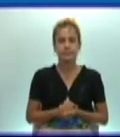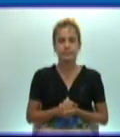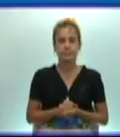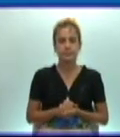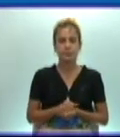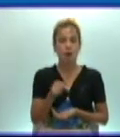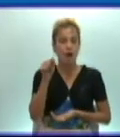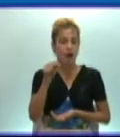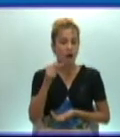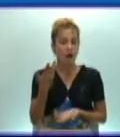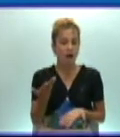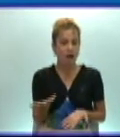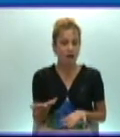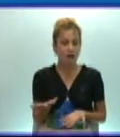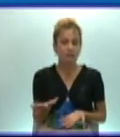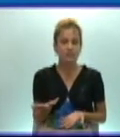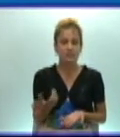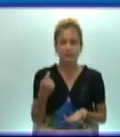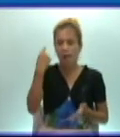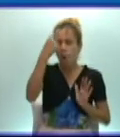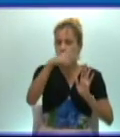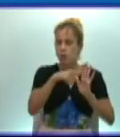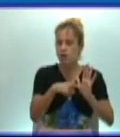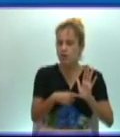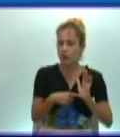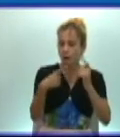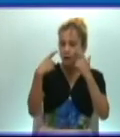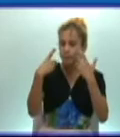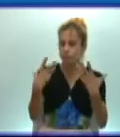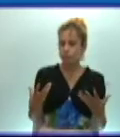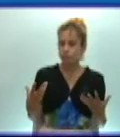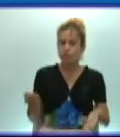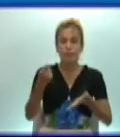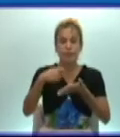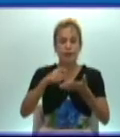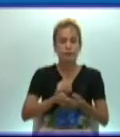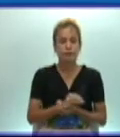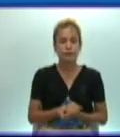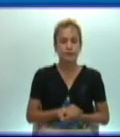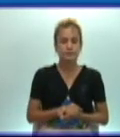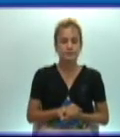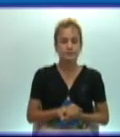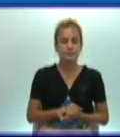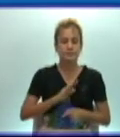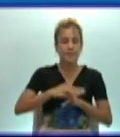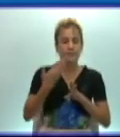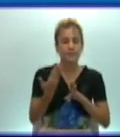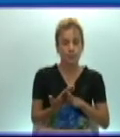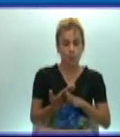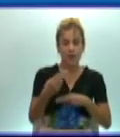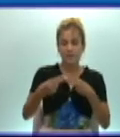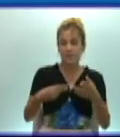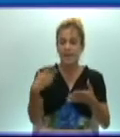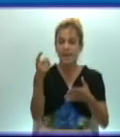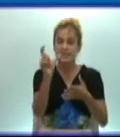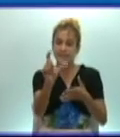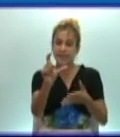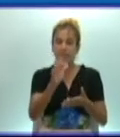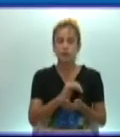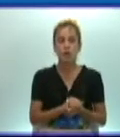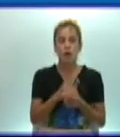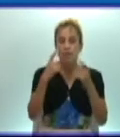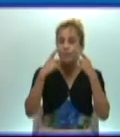pues estas son cualidades esenciales de la escritura. Después de redactar el texto, es